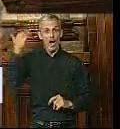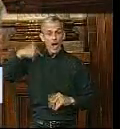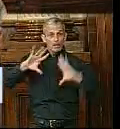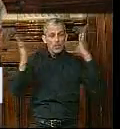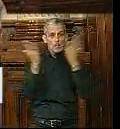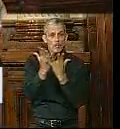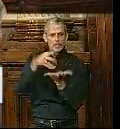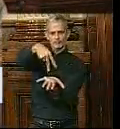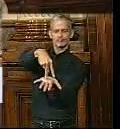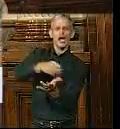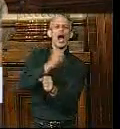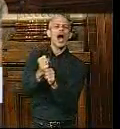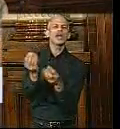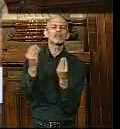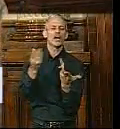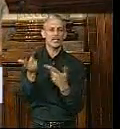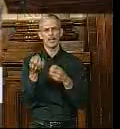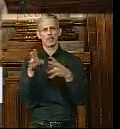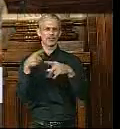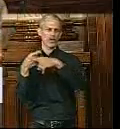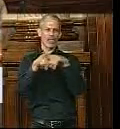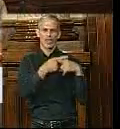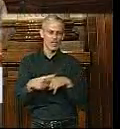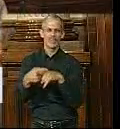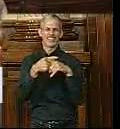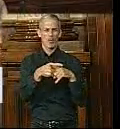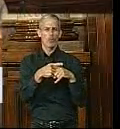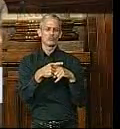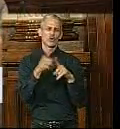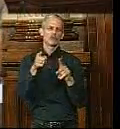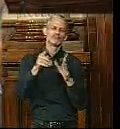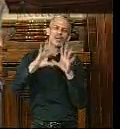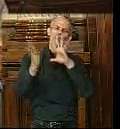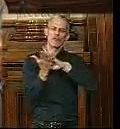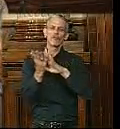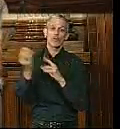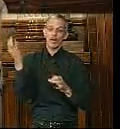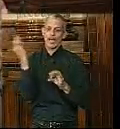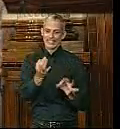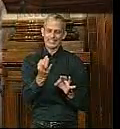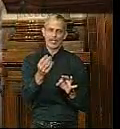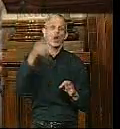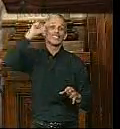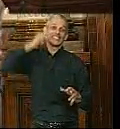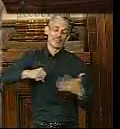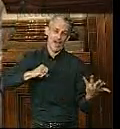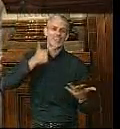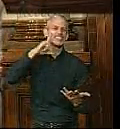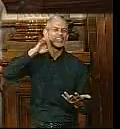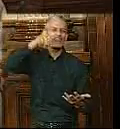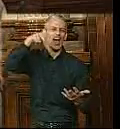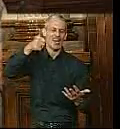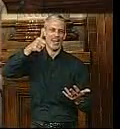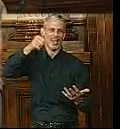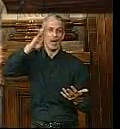parados hasta que llegaron a debatirse esos paradigmas, y entre esas llegadas llegó Silvana Weinberg de Canales.